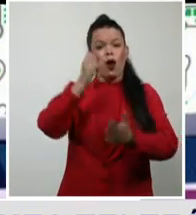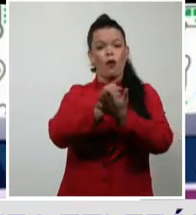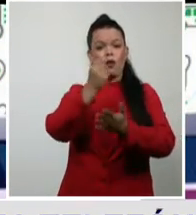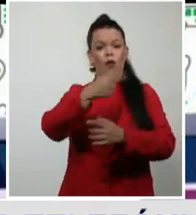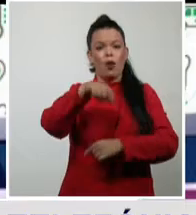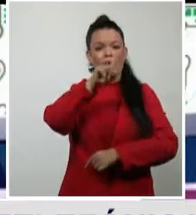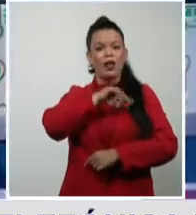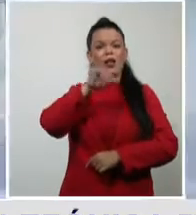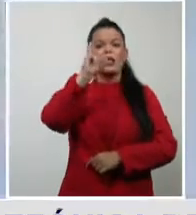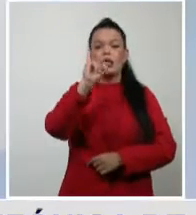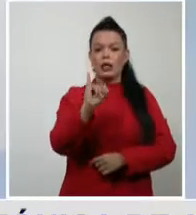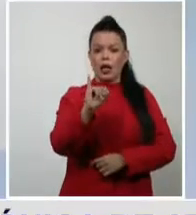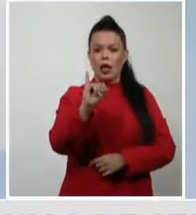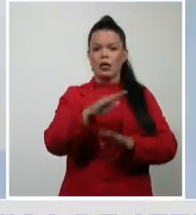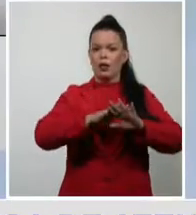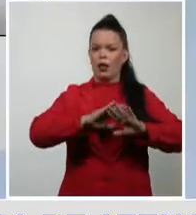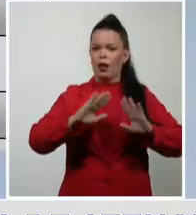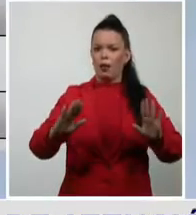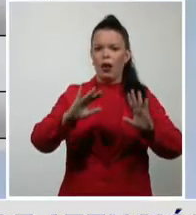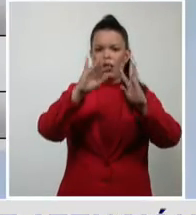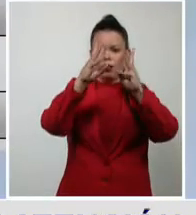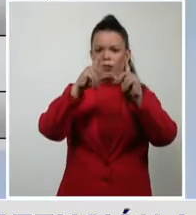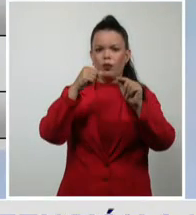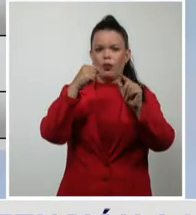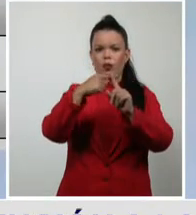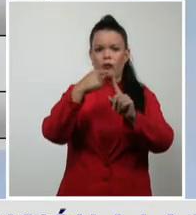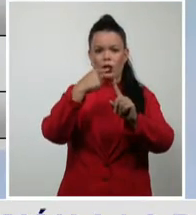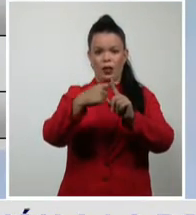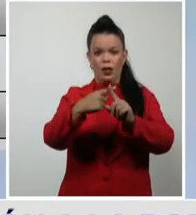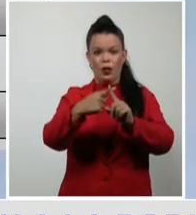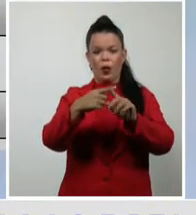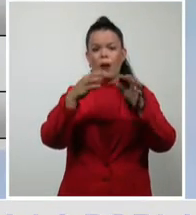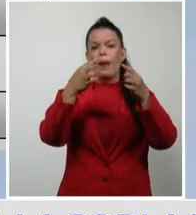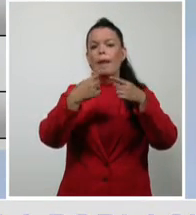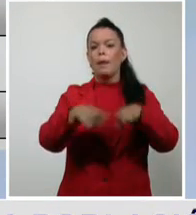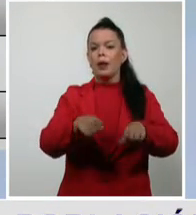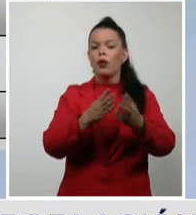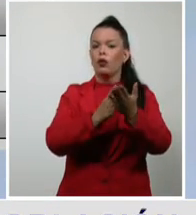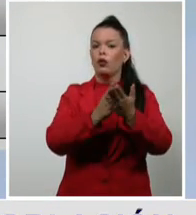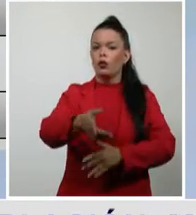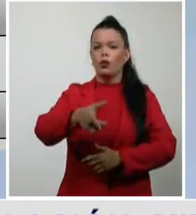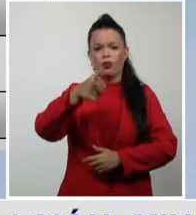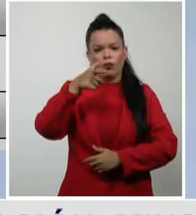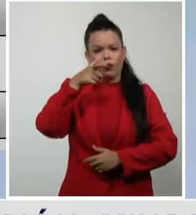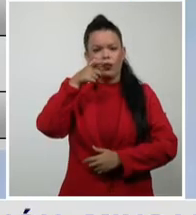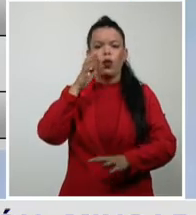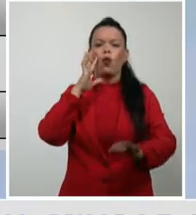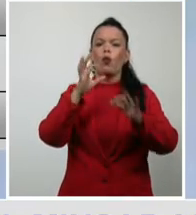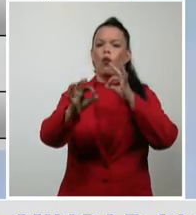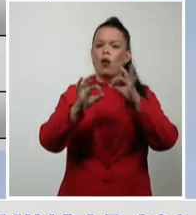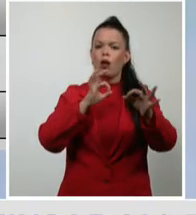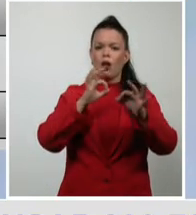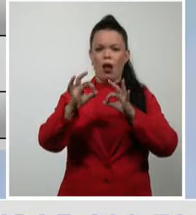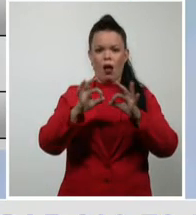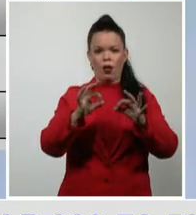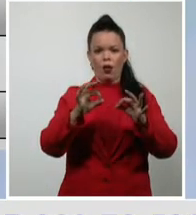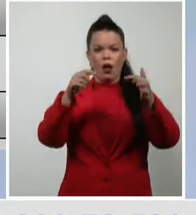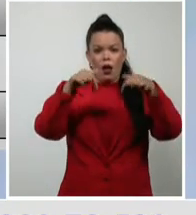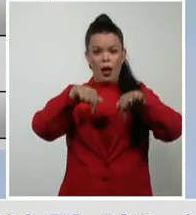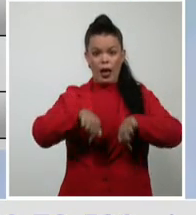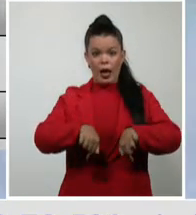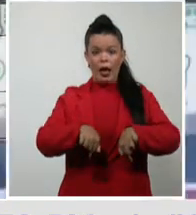6 nuevos casos positivos a la COVID-19, pero alerta, indicó el doctor que no es momento de bajar la